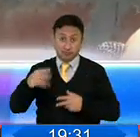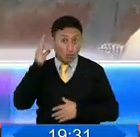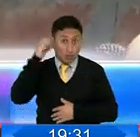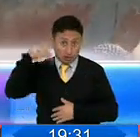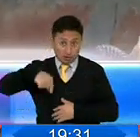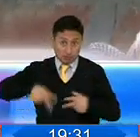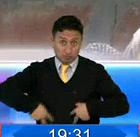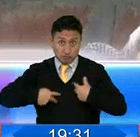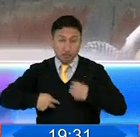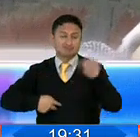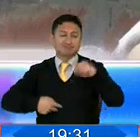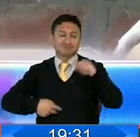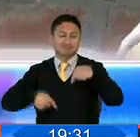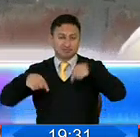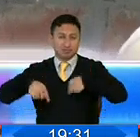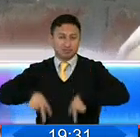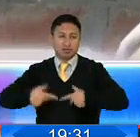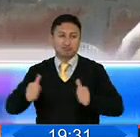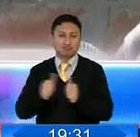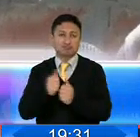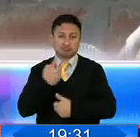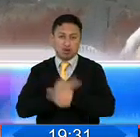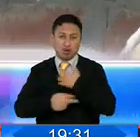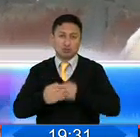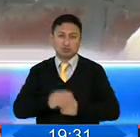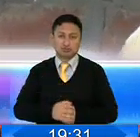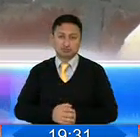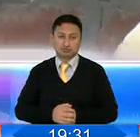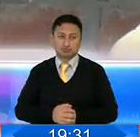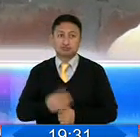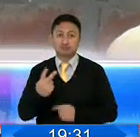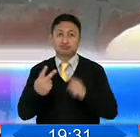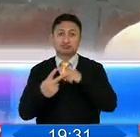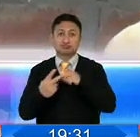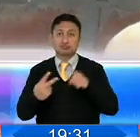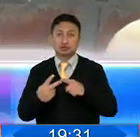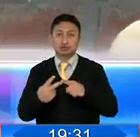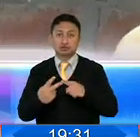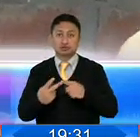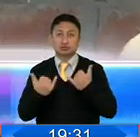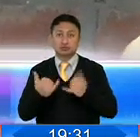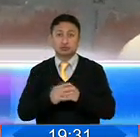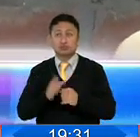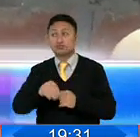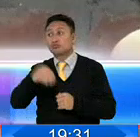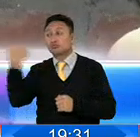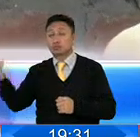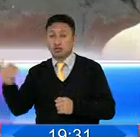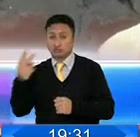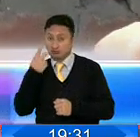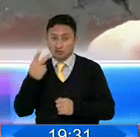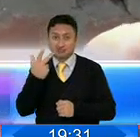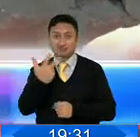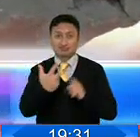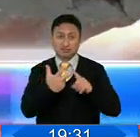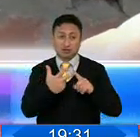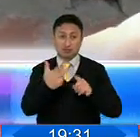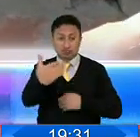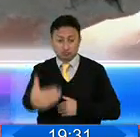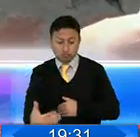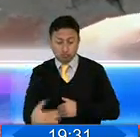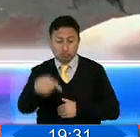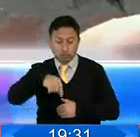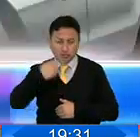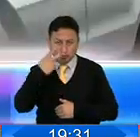Ahí habitaba con sus hijos. Dos de ellos estaban por fuera. Al parecer el tercero, el más pequeño,